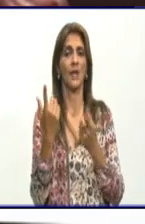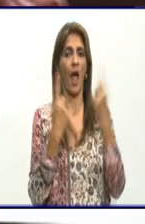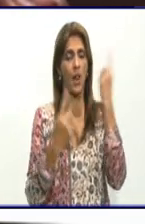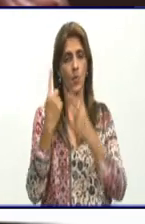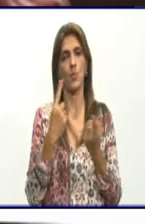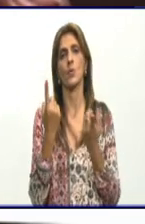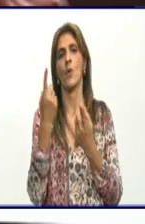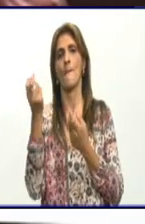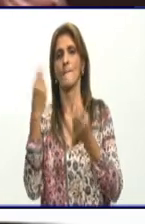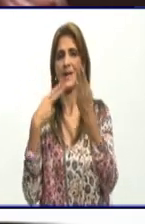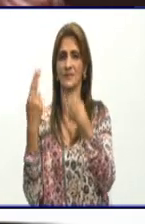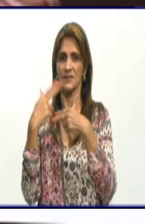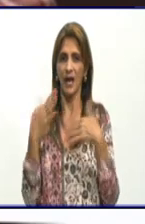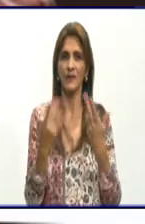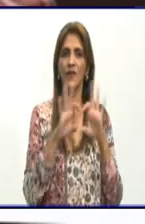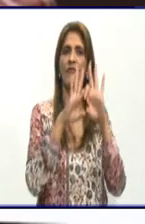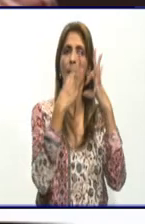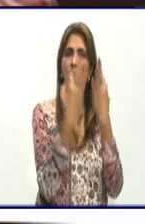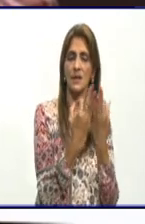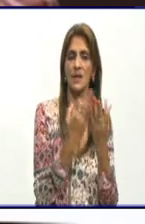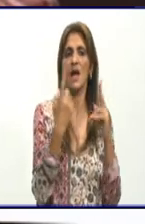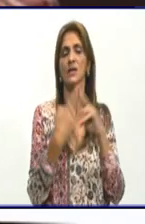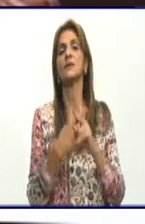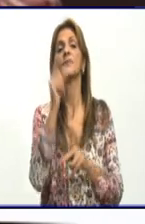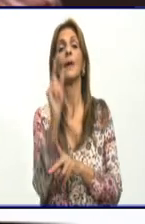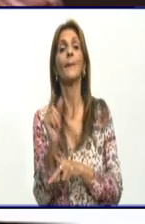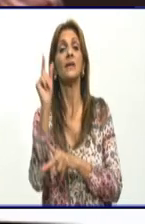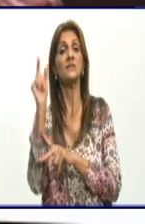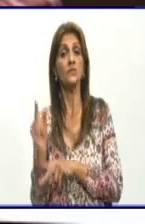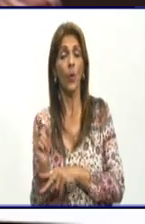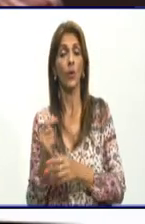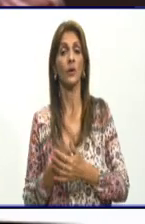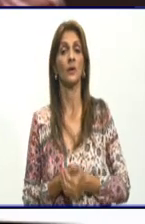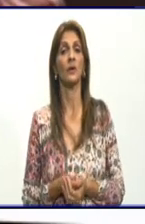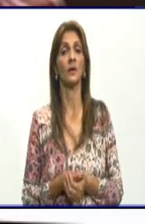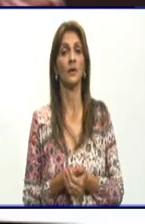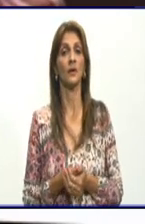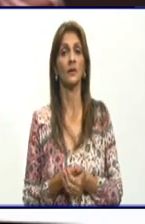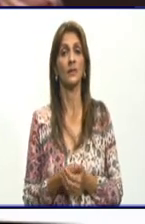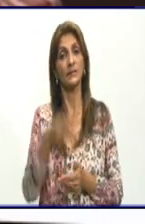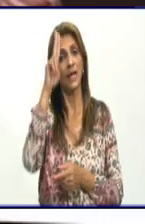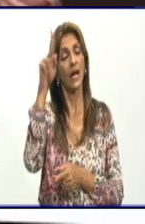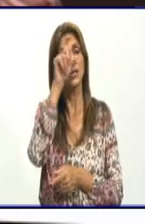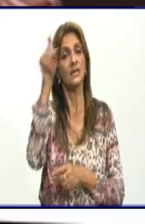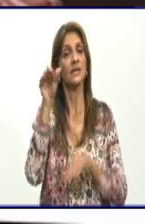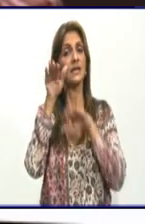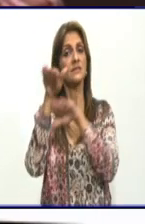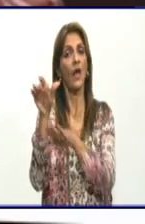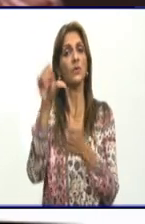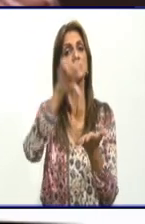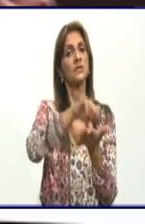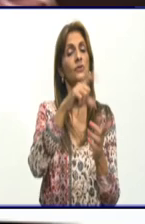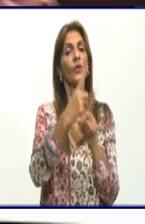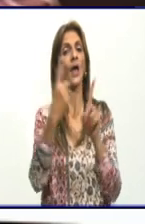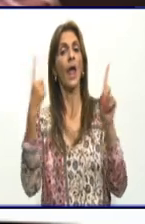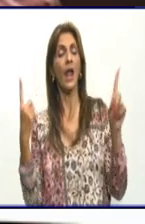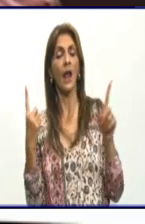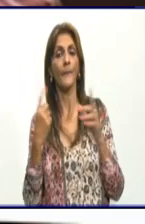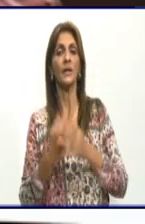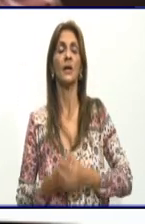de familiares y de pacientes que están ingresados en centros de aislamiento, ya sea para contactos